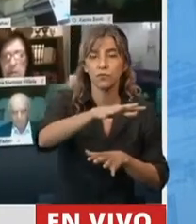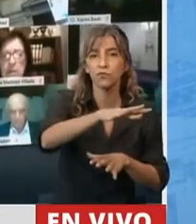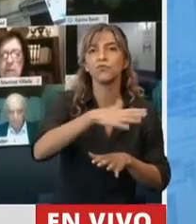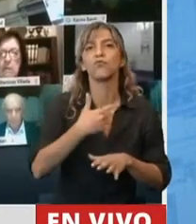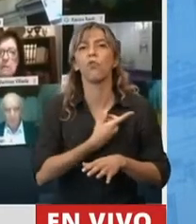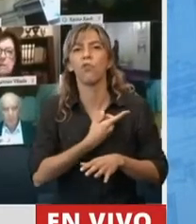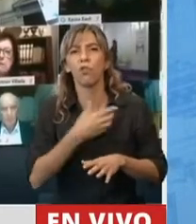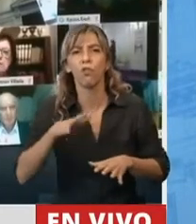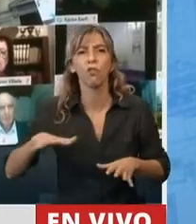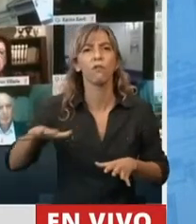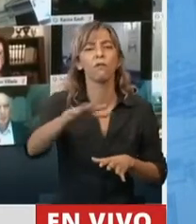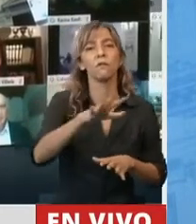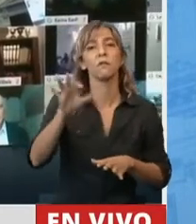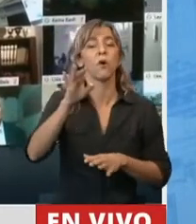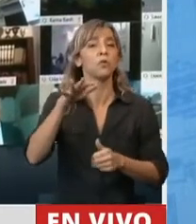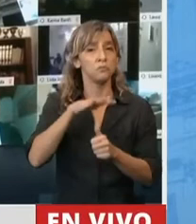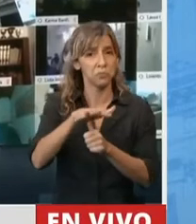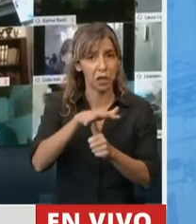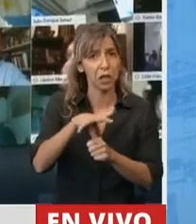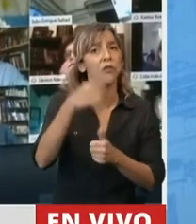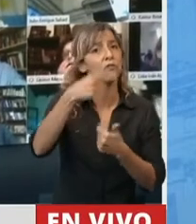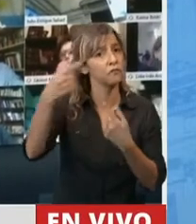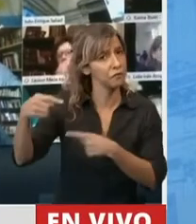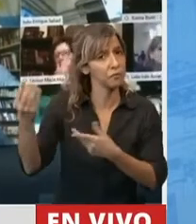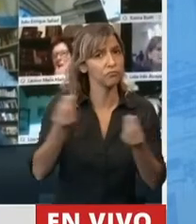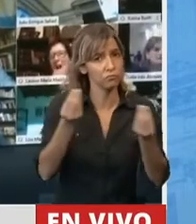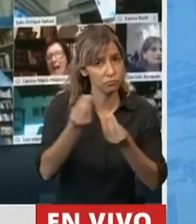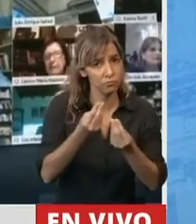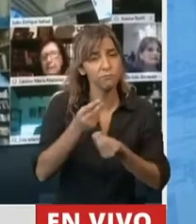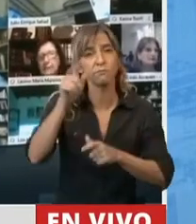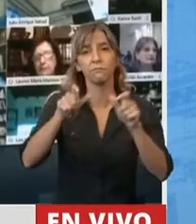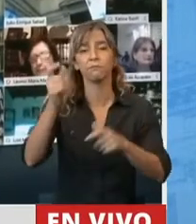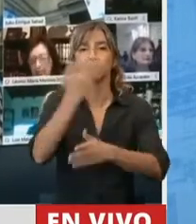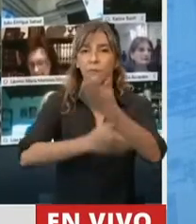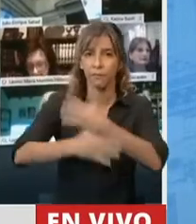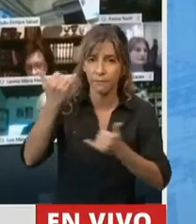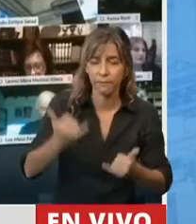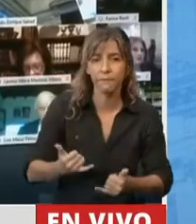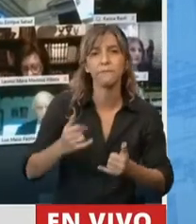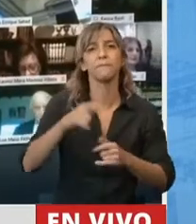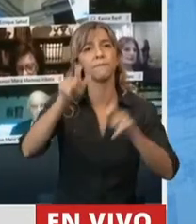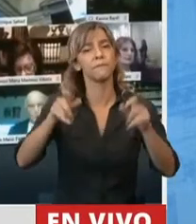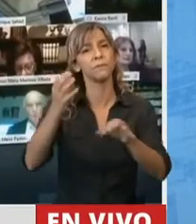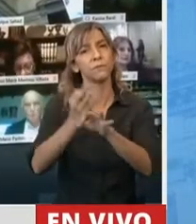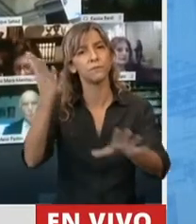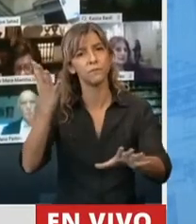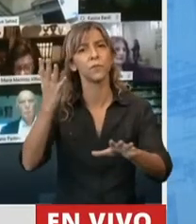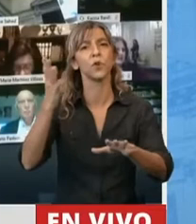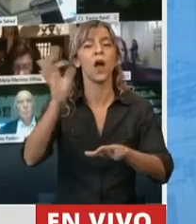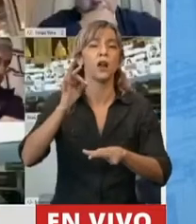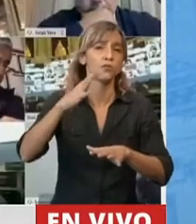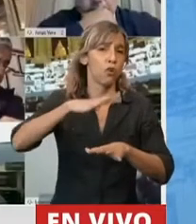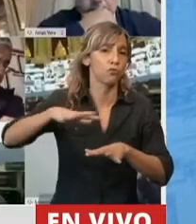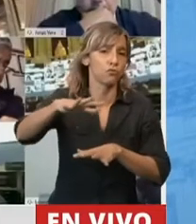de género, inclusión de personas con discapacidad, profesionales con estudios de posgrado, bueno, zonas desfavorables, por